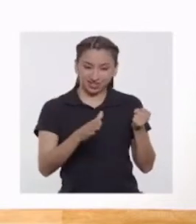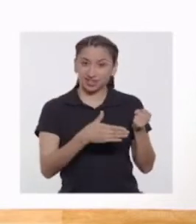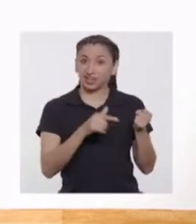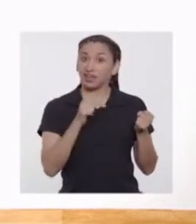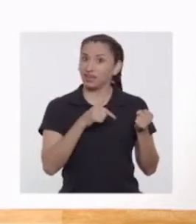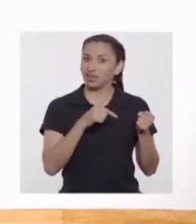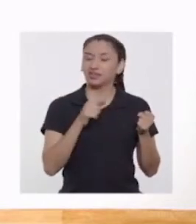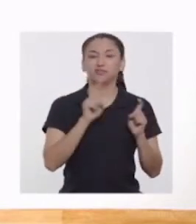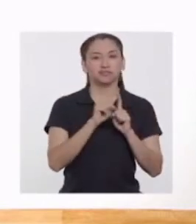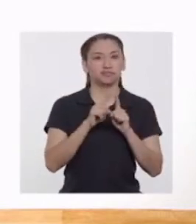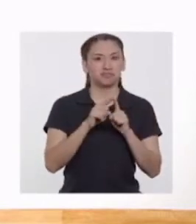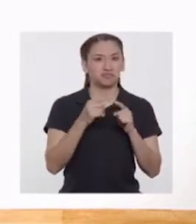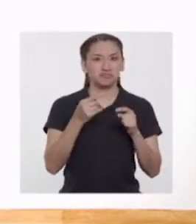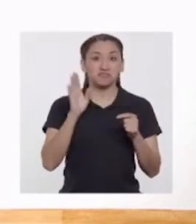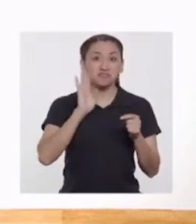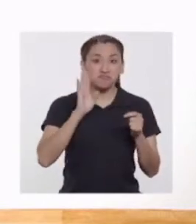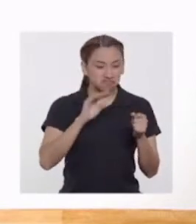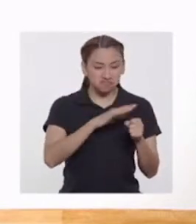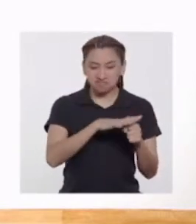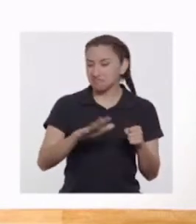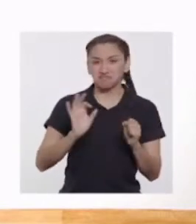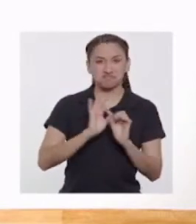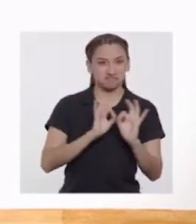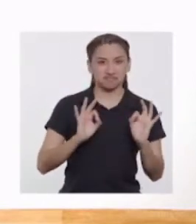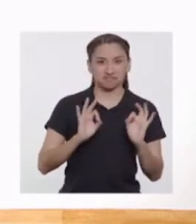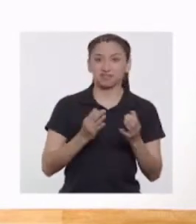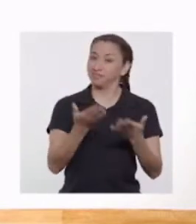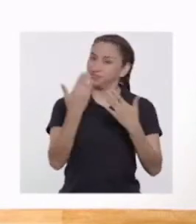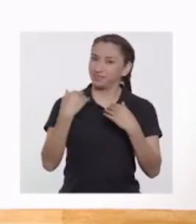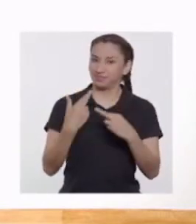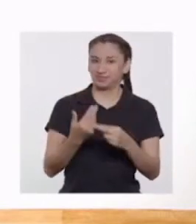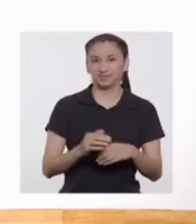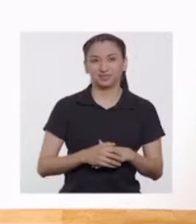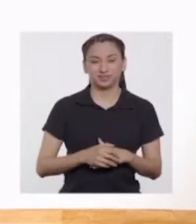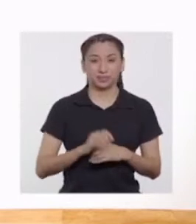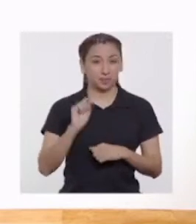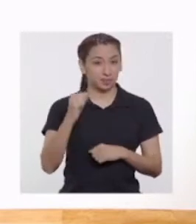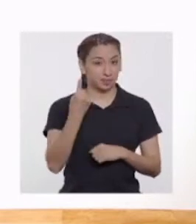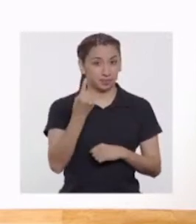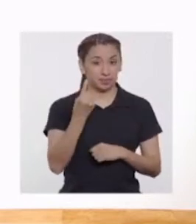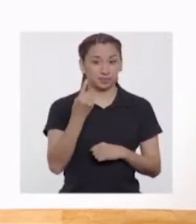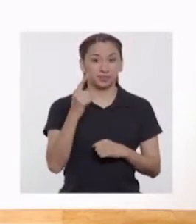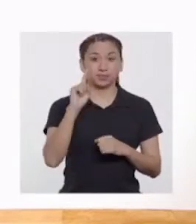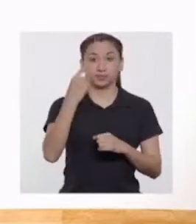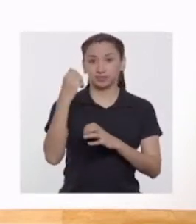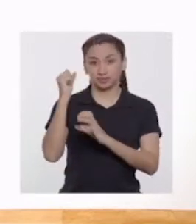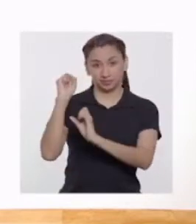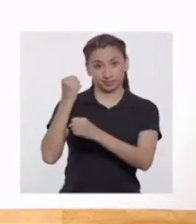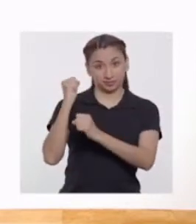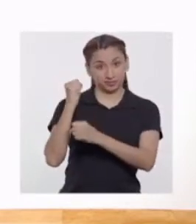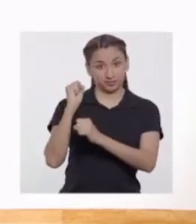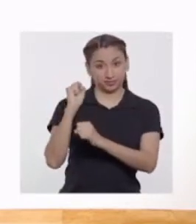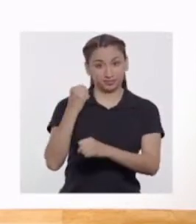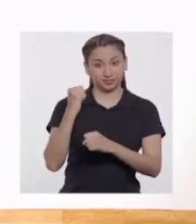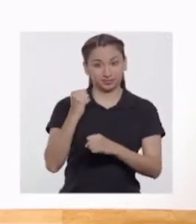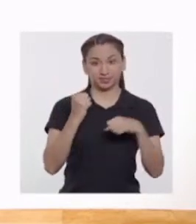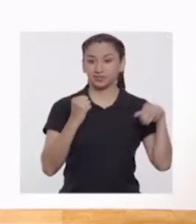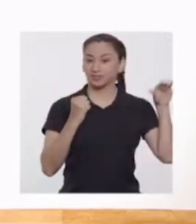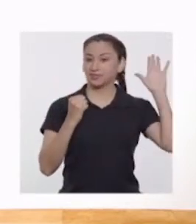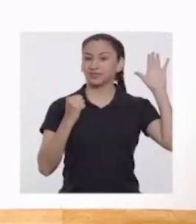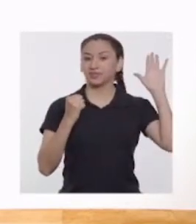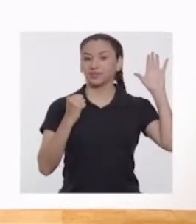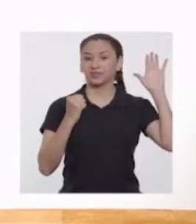les cuento. No se le escapa ni una basurita. Bueno, manos a la obra. Primero, tomo mi escoba. Mano derecha